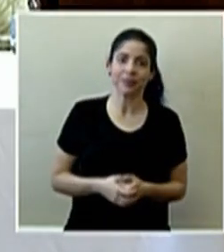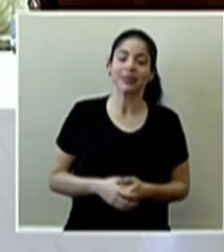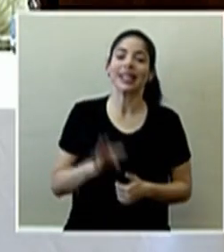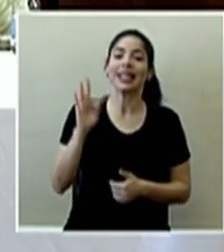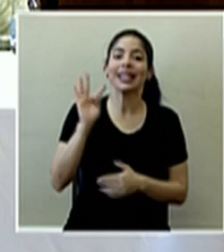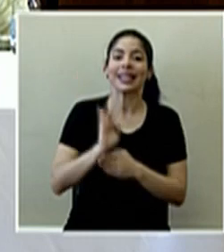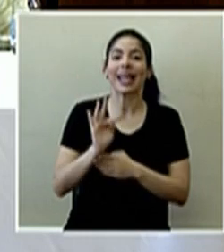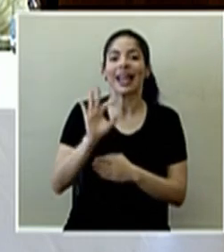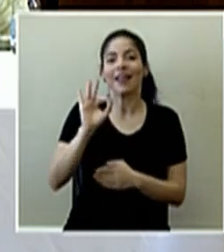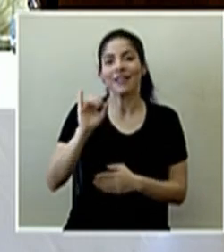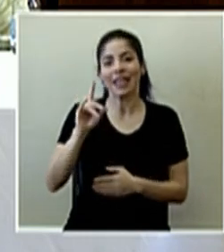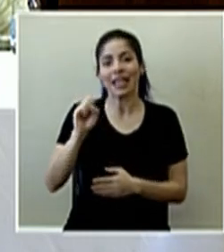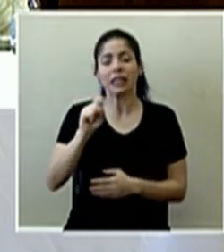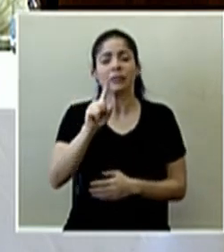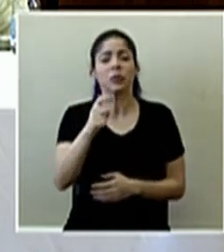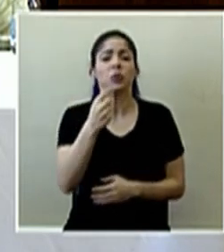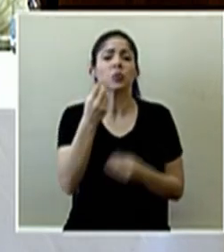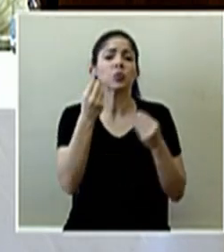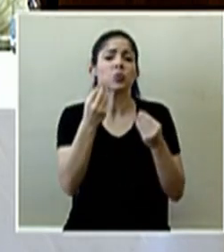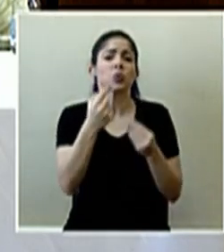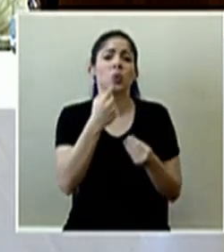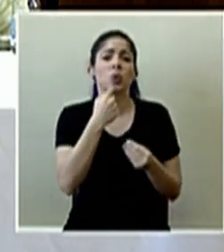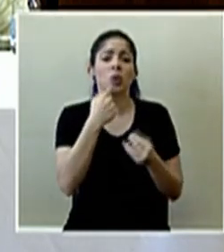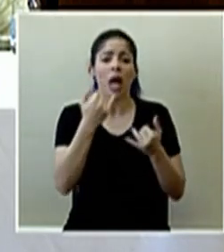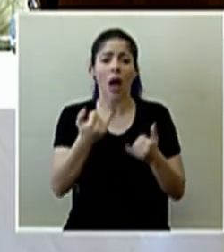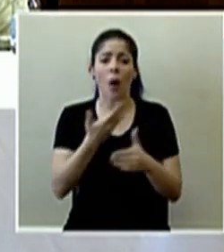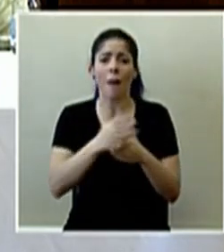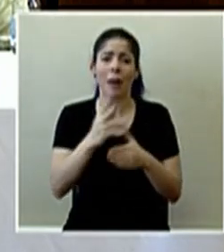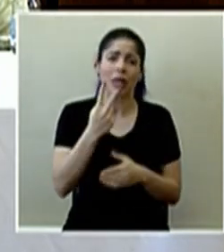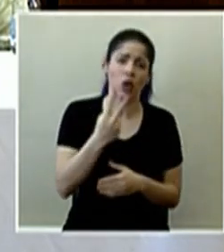Telefides nos consulta, doctor Marín, muchos dicen que estamos en fase